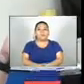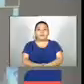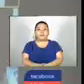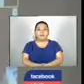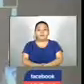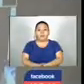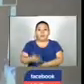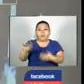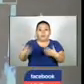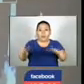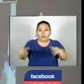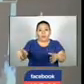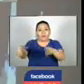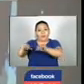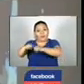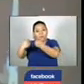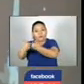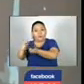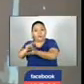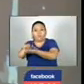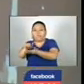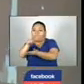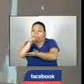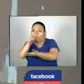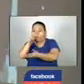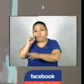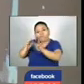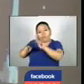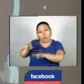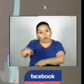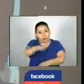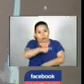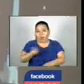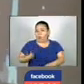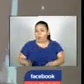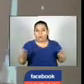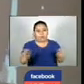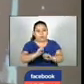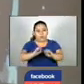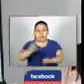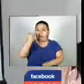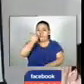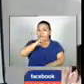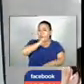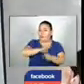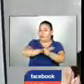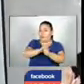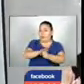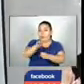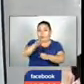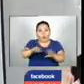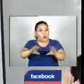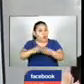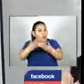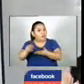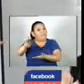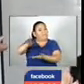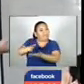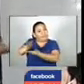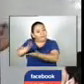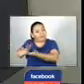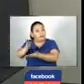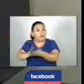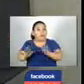la fecha, la Asociación de Colegios Privados no ha registrado estudiantes positivos a COVID-19 durante las clases